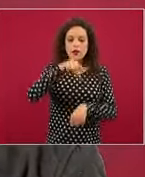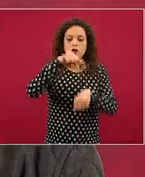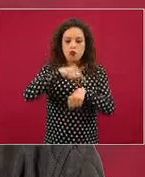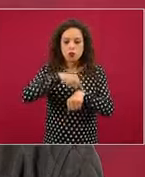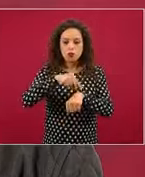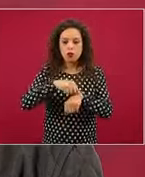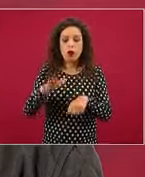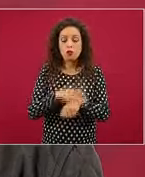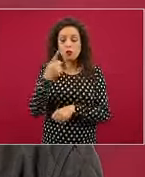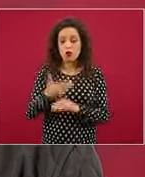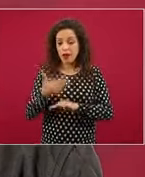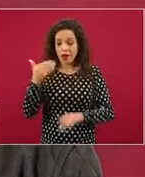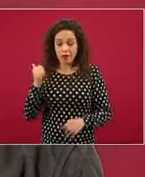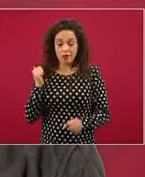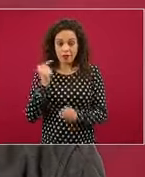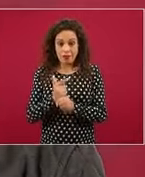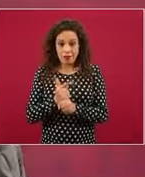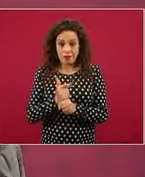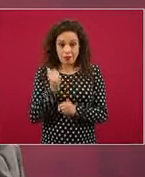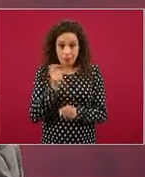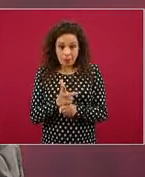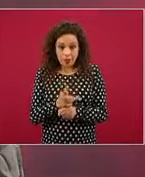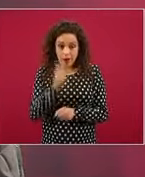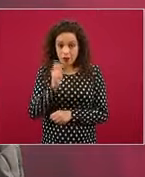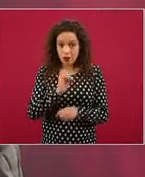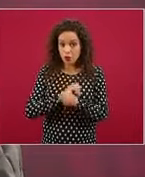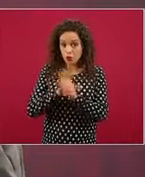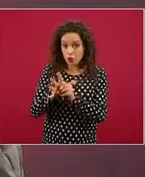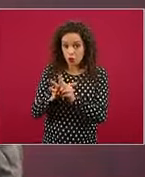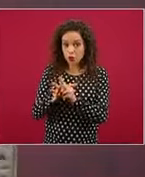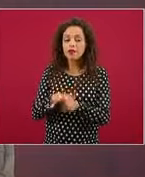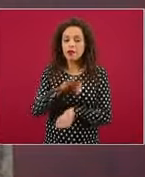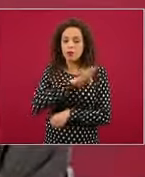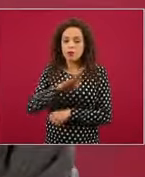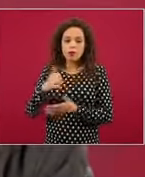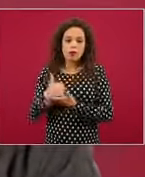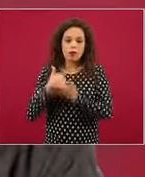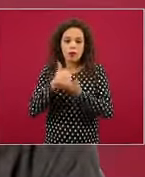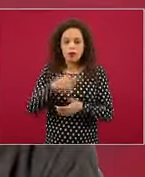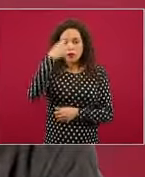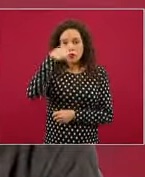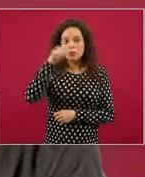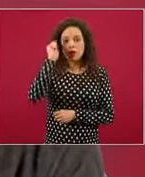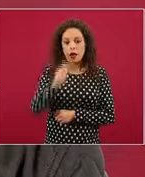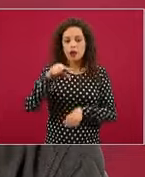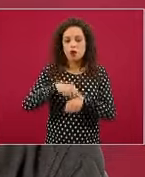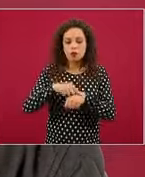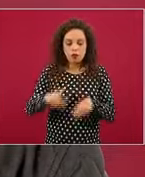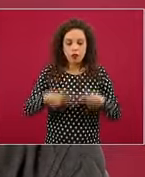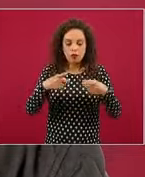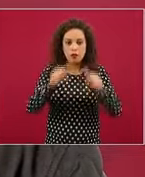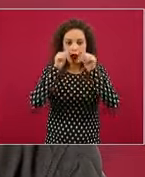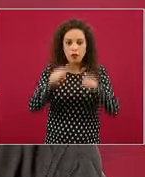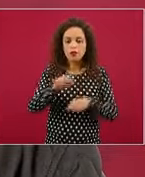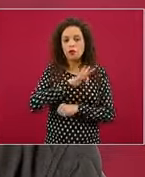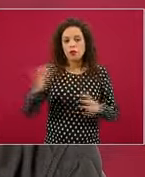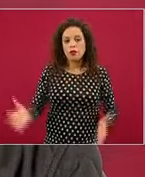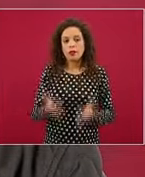la detección temprana de COVID y sus complicaciones permite hacer acciones médicas que pueden salvar la vida.